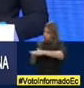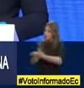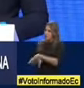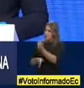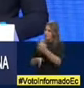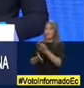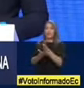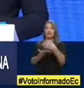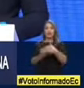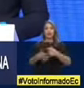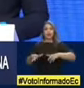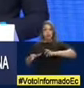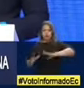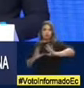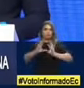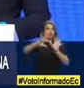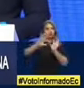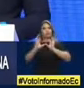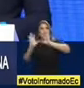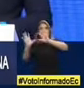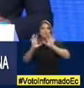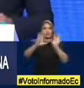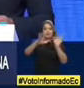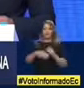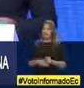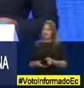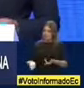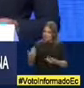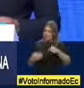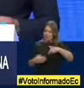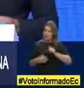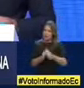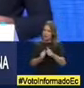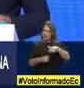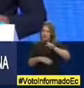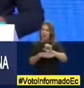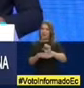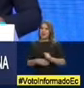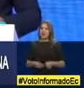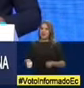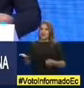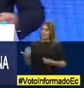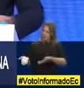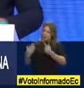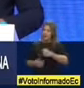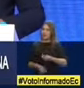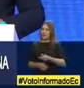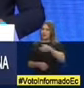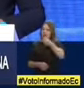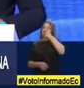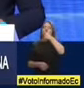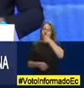una cancha de boli para jugar un eco a boli. Y ahí le doy la chulla y todos tomamos un misquitullito.